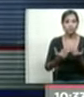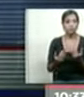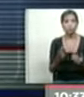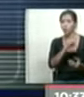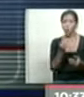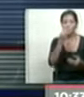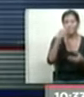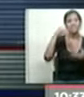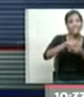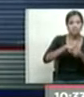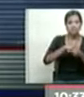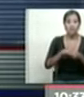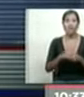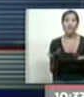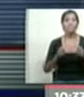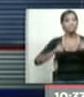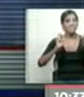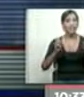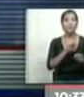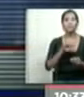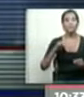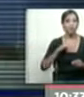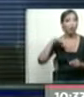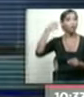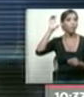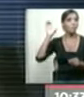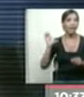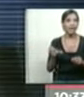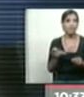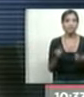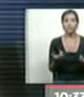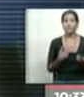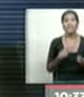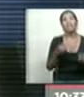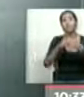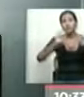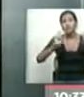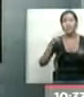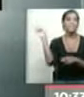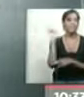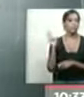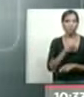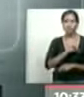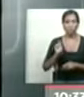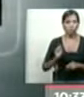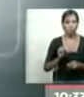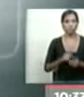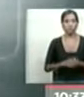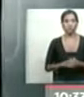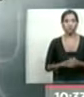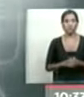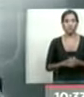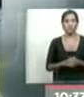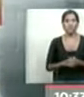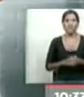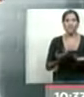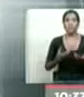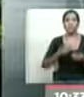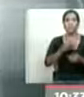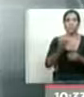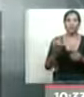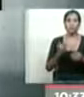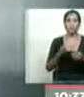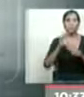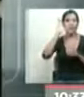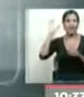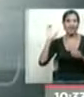otros países y se opone a cualquier intervención externa en los asuntos de Venezuela. Cantidad de países y organizaciones sociales